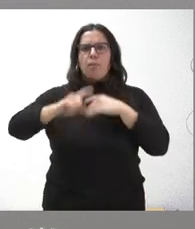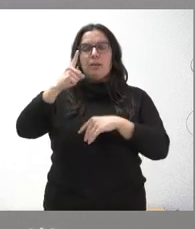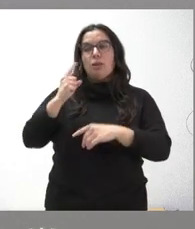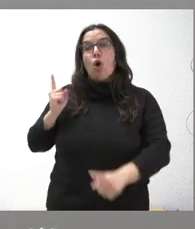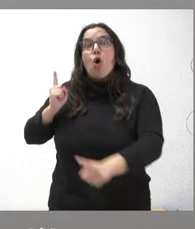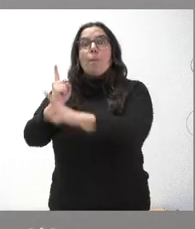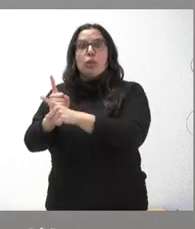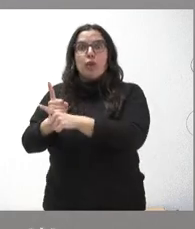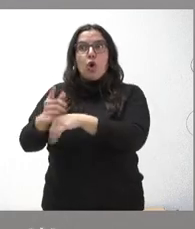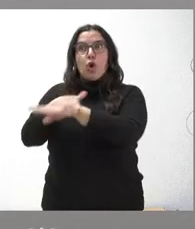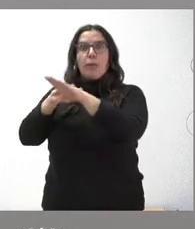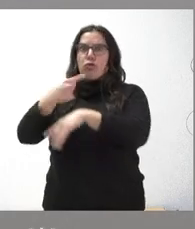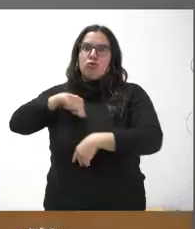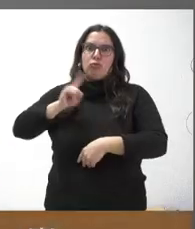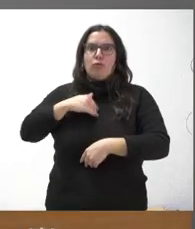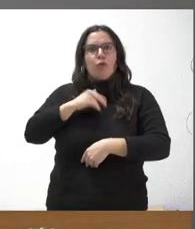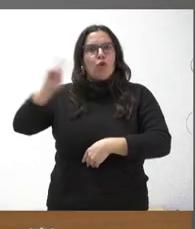España corresponde a los partidos